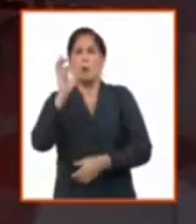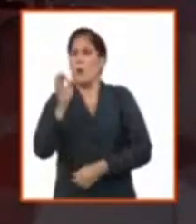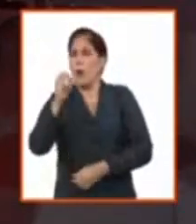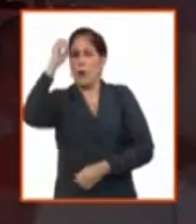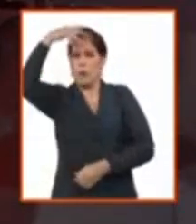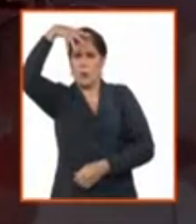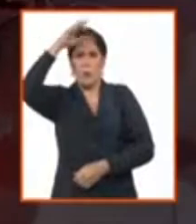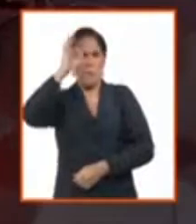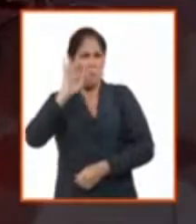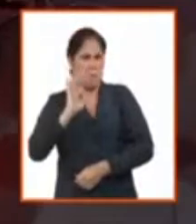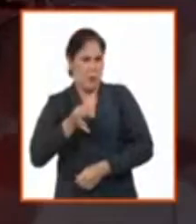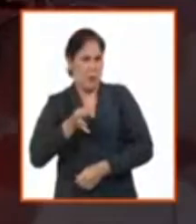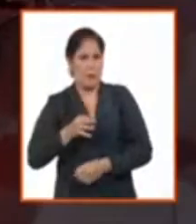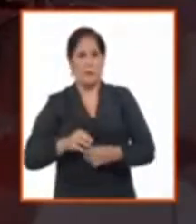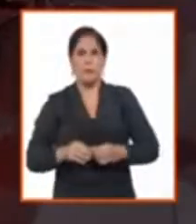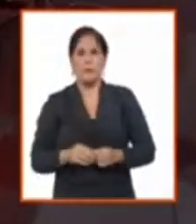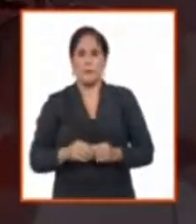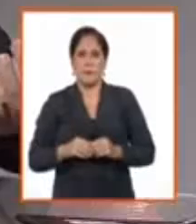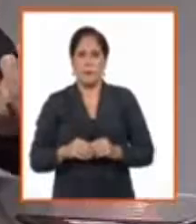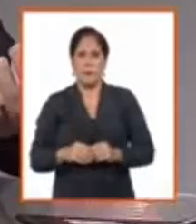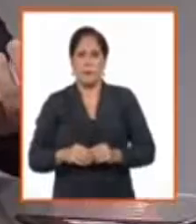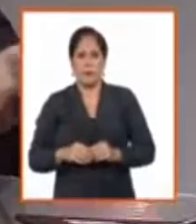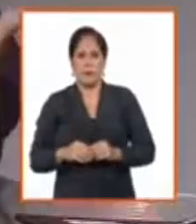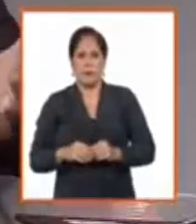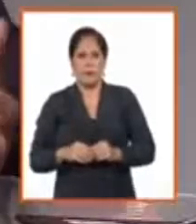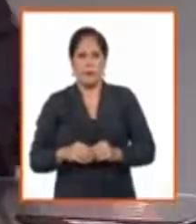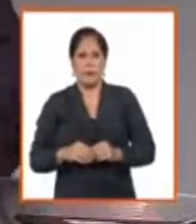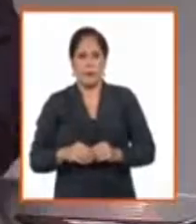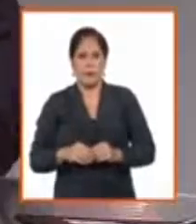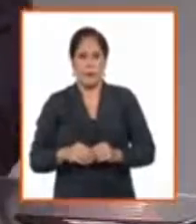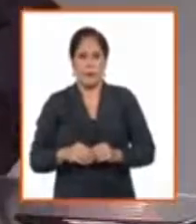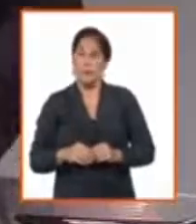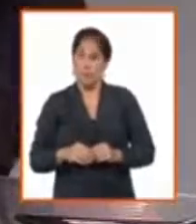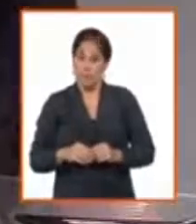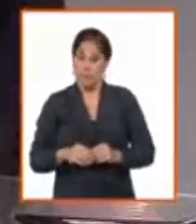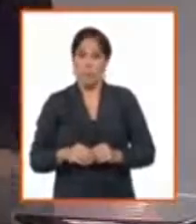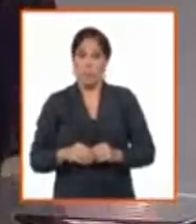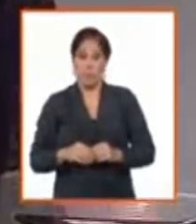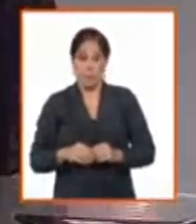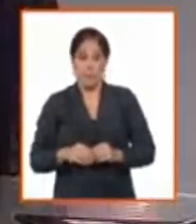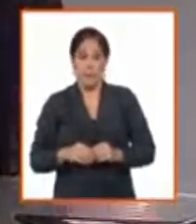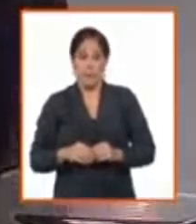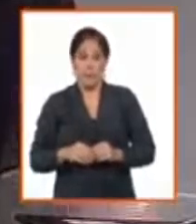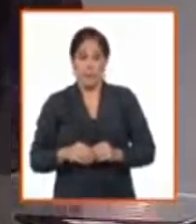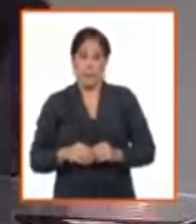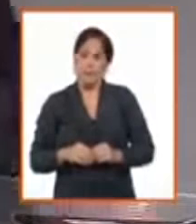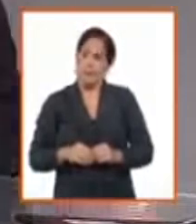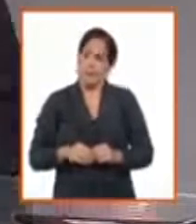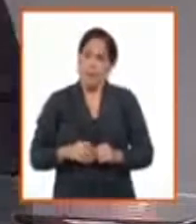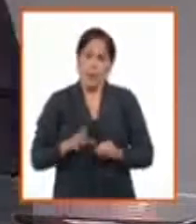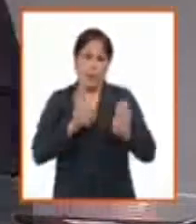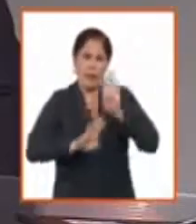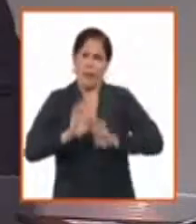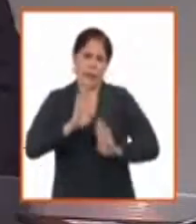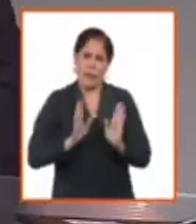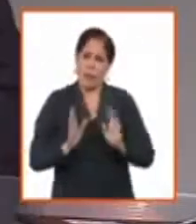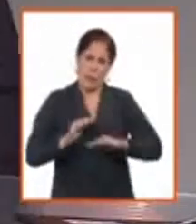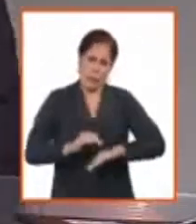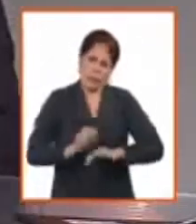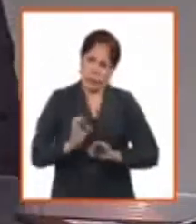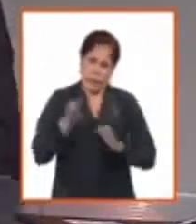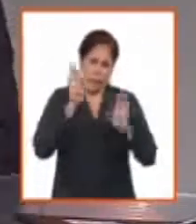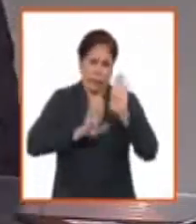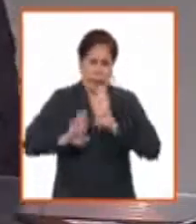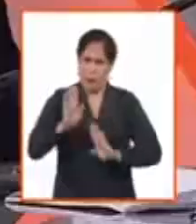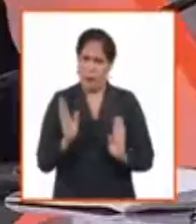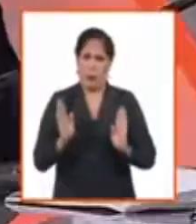lo que ha tenido que escuchar vayan también es decir es una cuestión es que indefendible simplemente es y eso por supuesto se